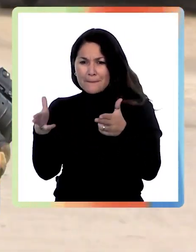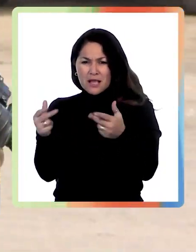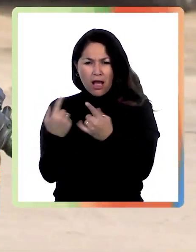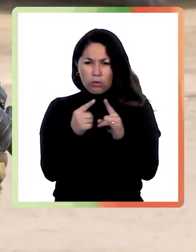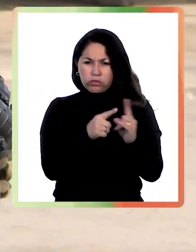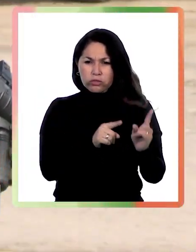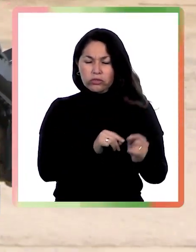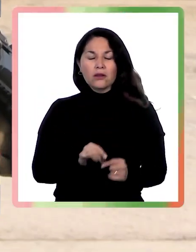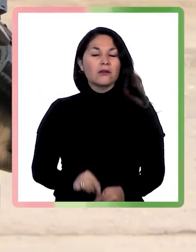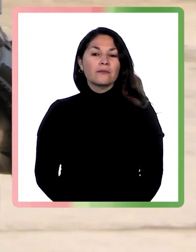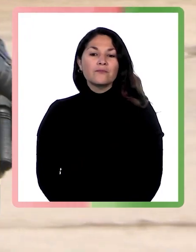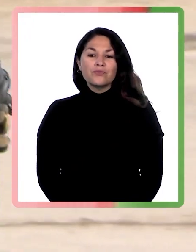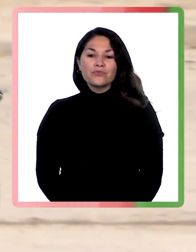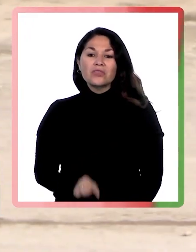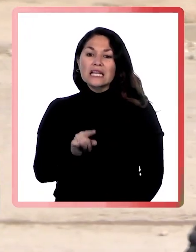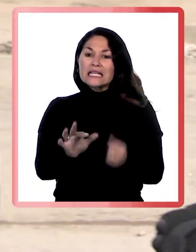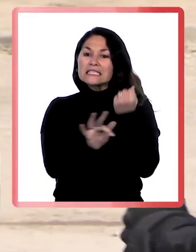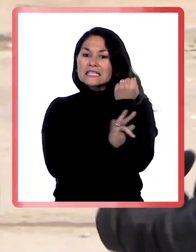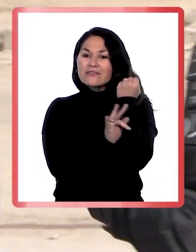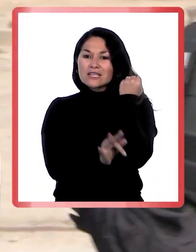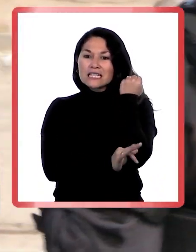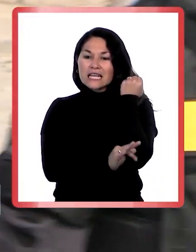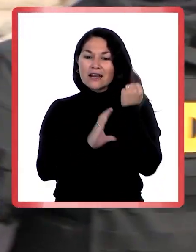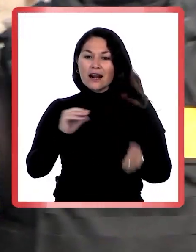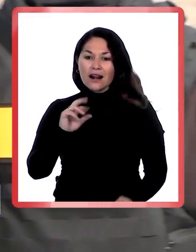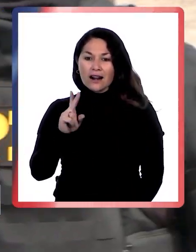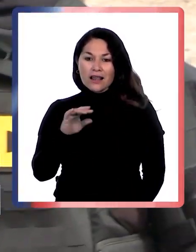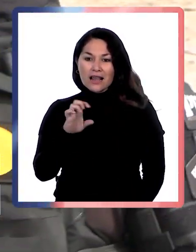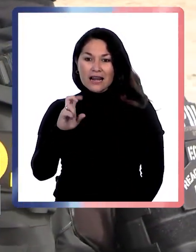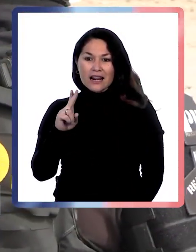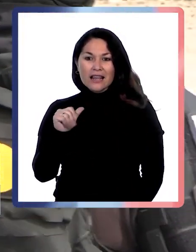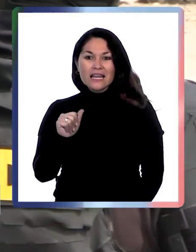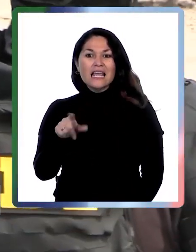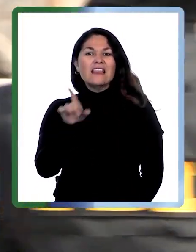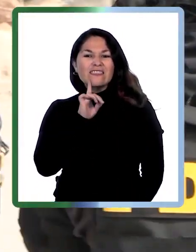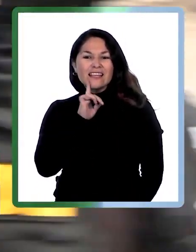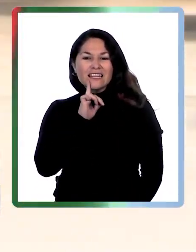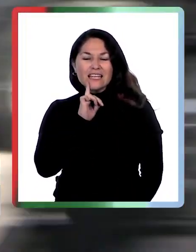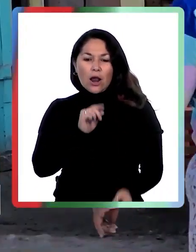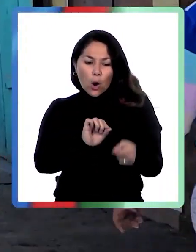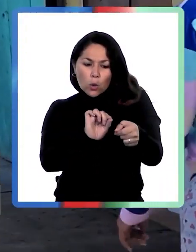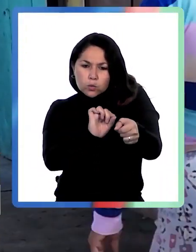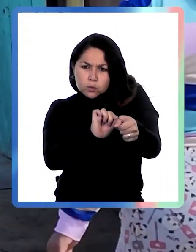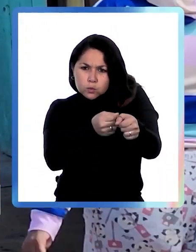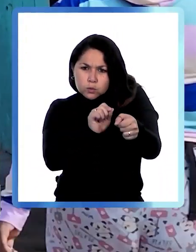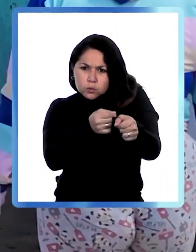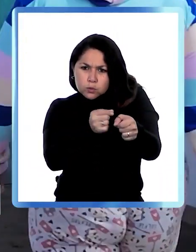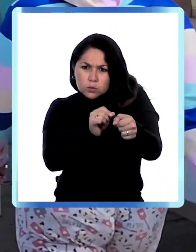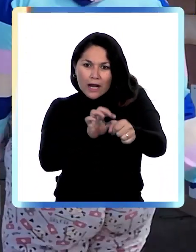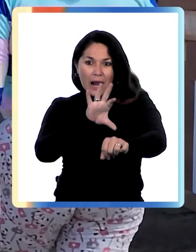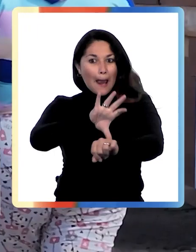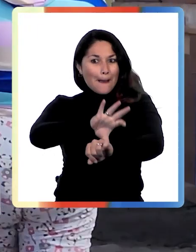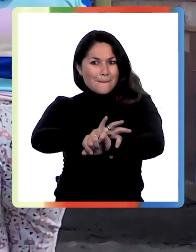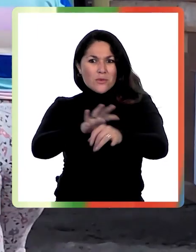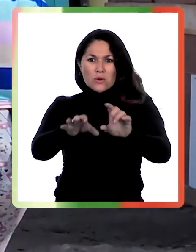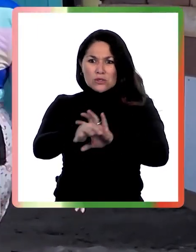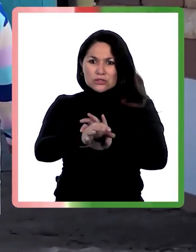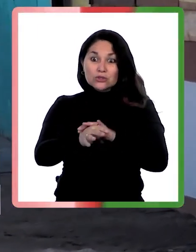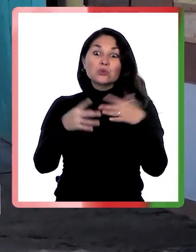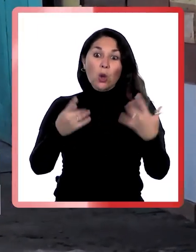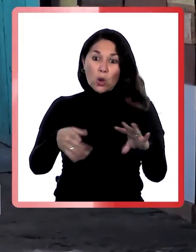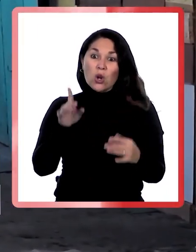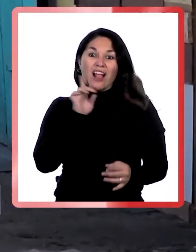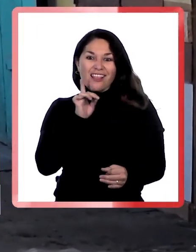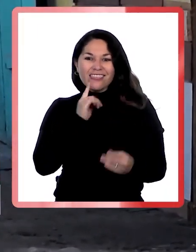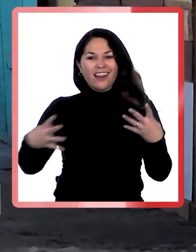entre otras especies entre las cuales el fiscal Mario carrera destacó una llave para abrir esposas que tenía uno de los integrantes de los